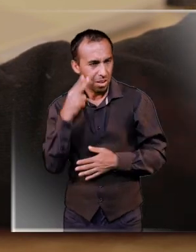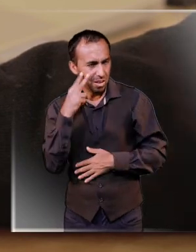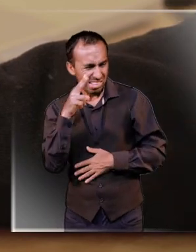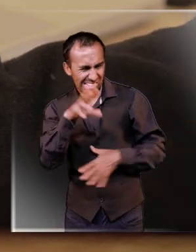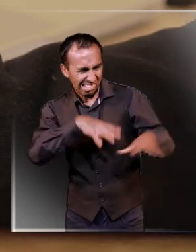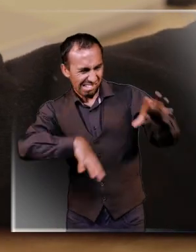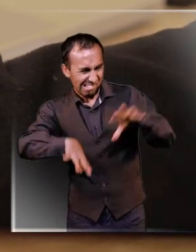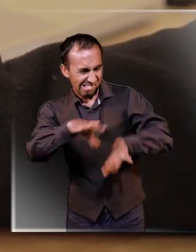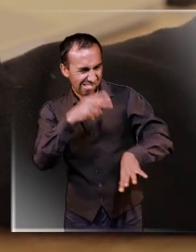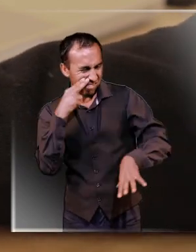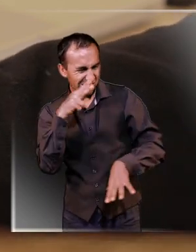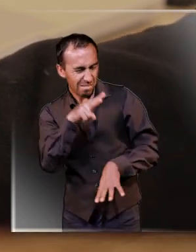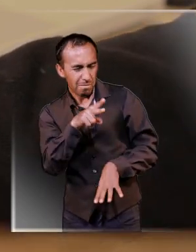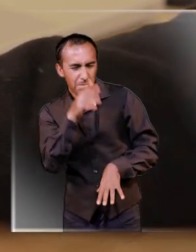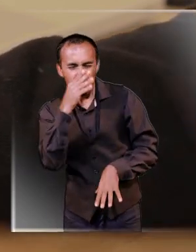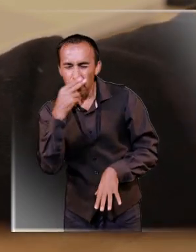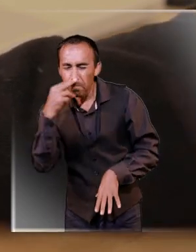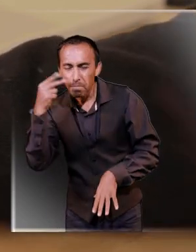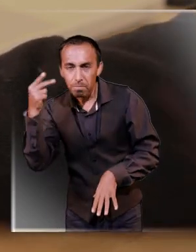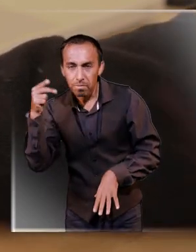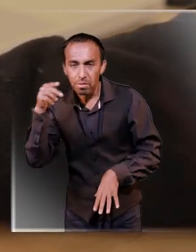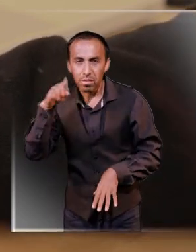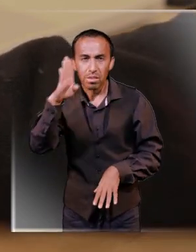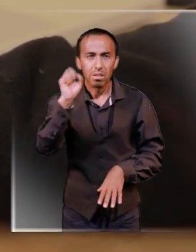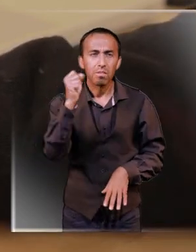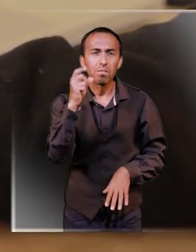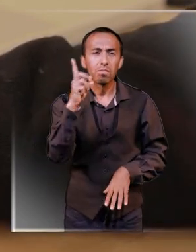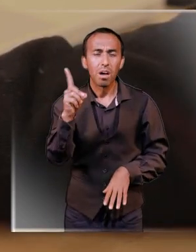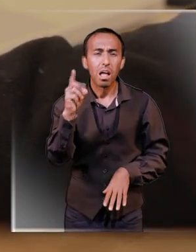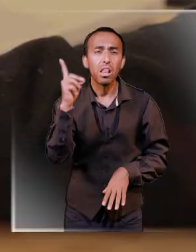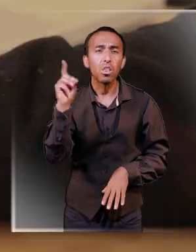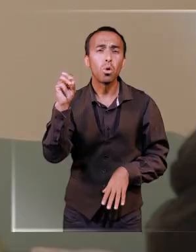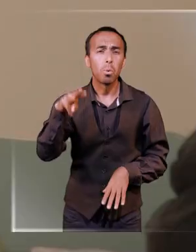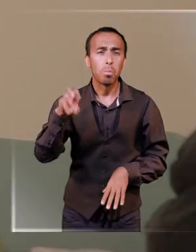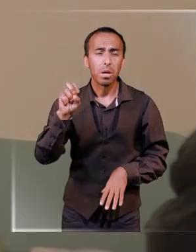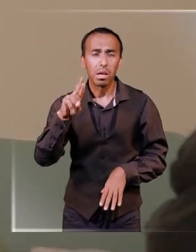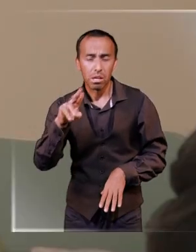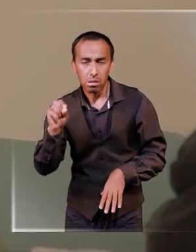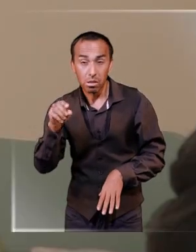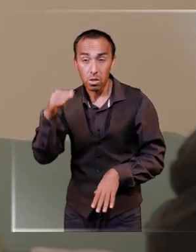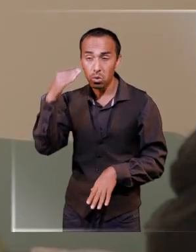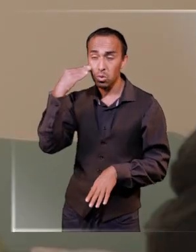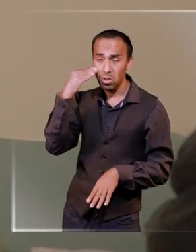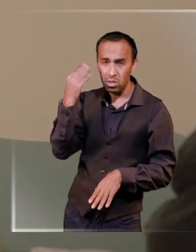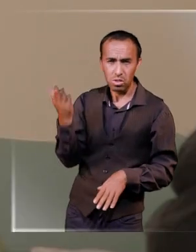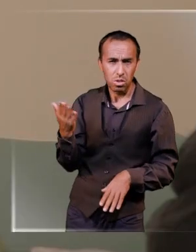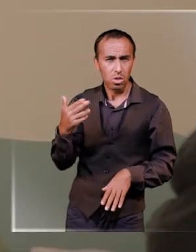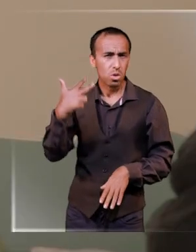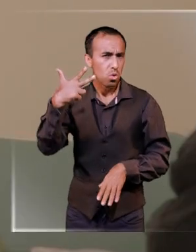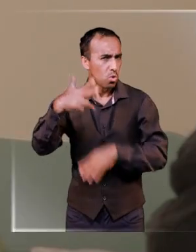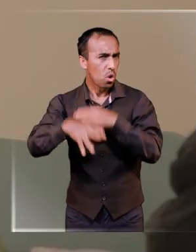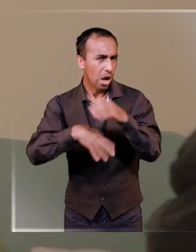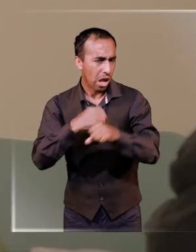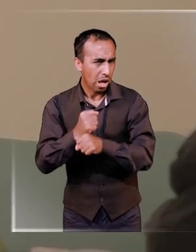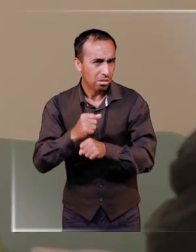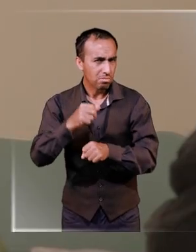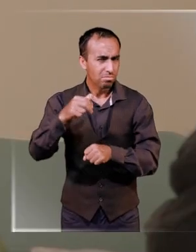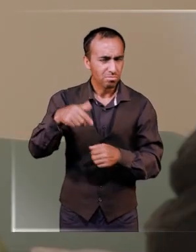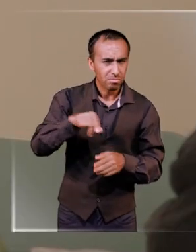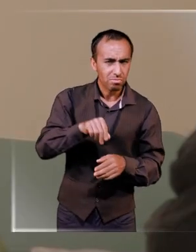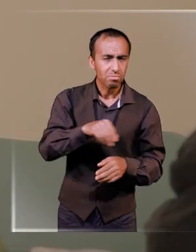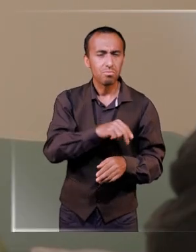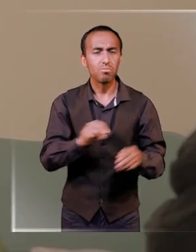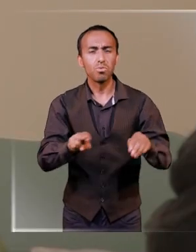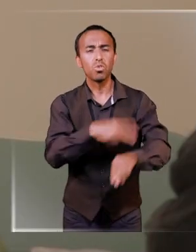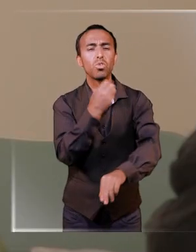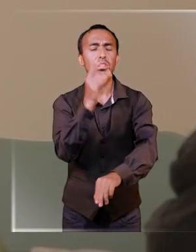Me quedé mirando el desorden desde la puerta del dormitorio mientras Guanacot olfateaba todo. Y Baldomero es un niño de 8 o 9 años que vive en el